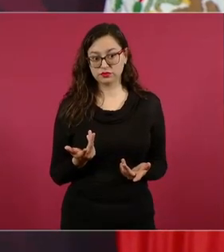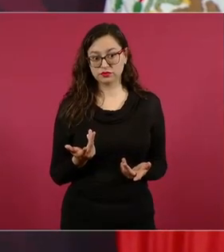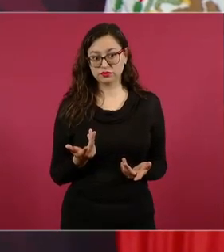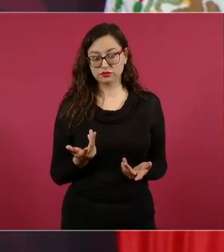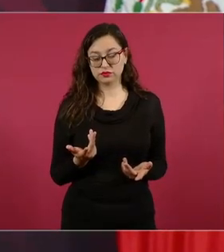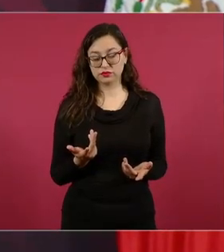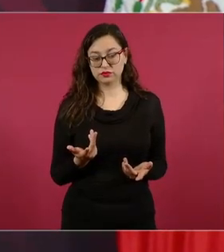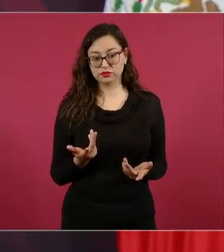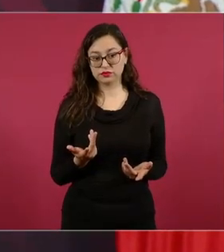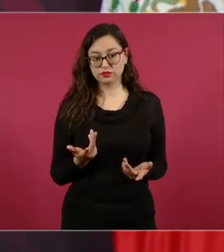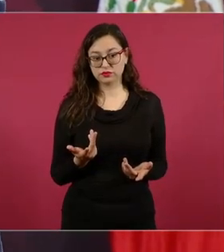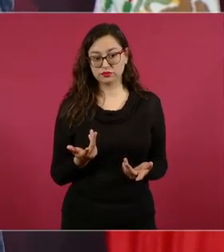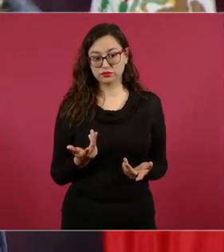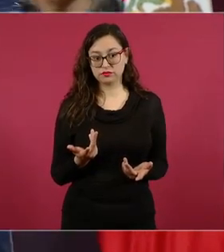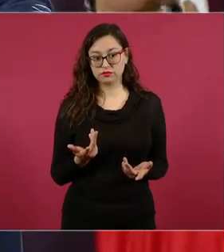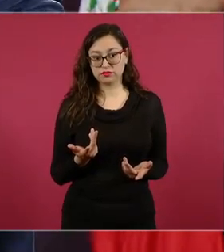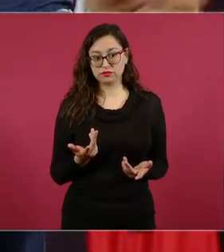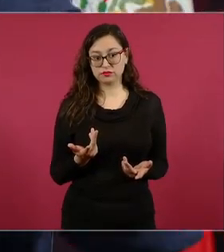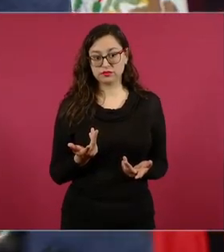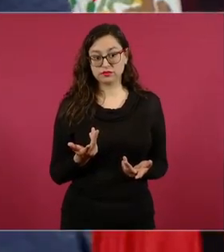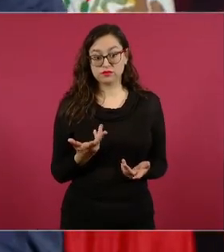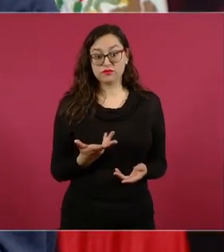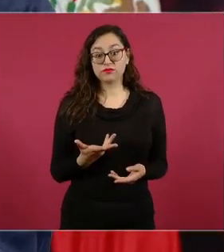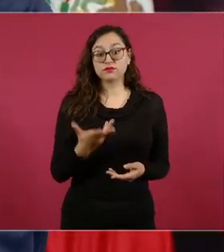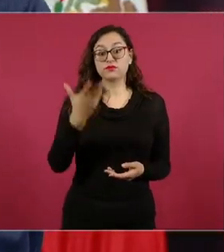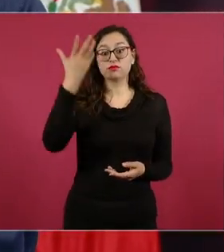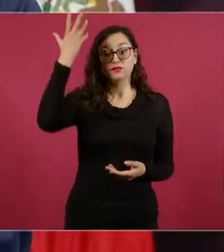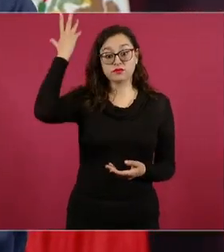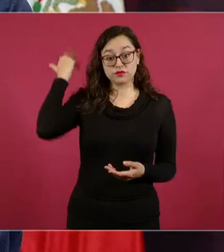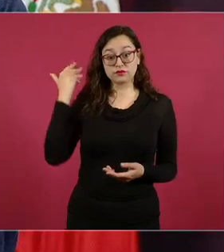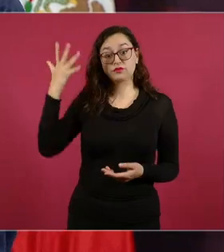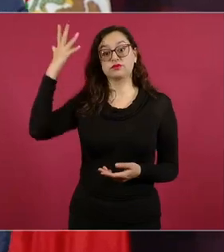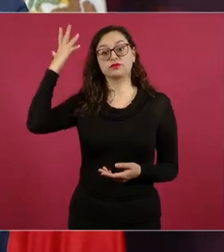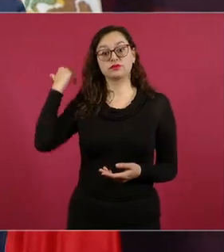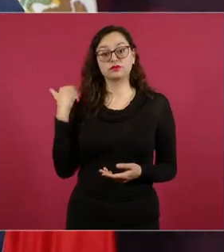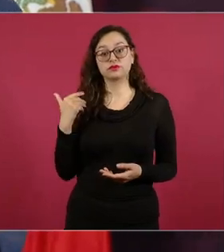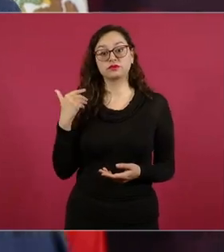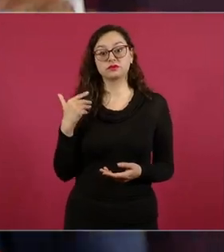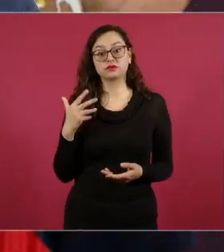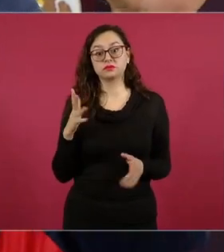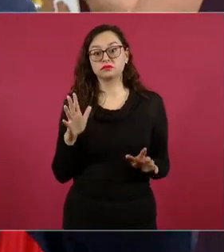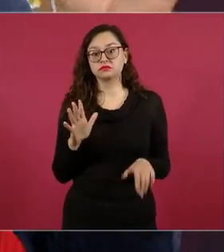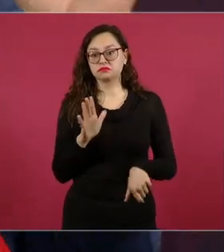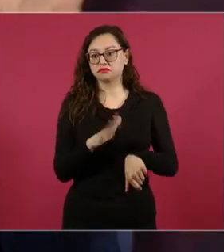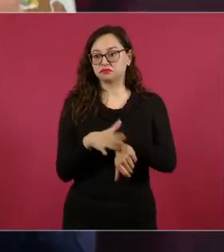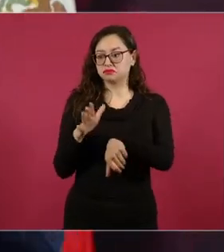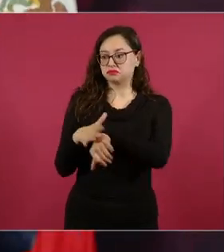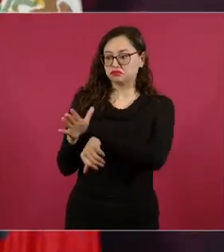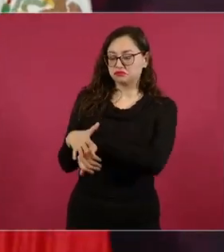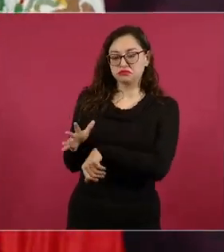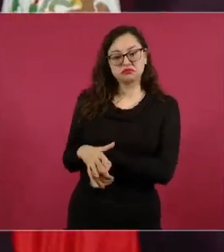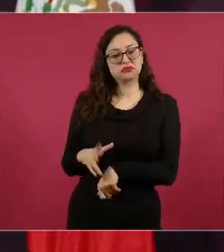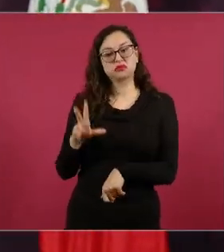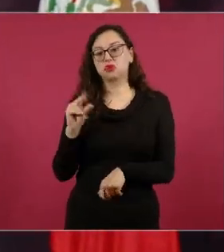a que no participaran, pero miren, todos los medios,